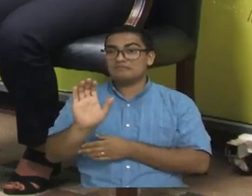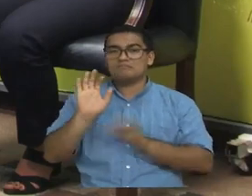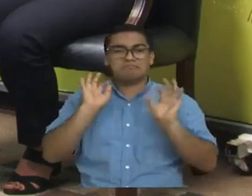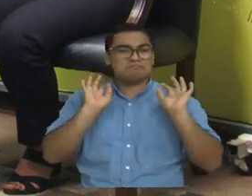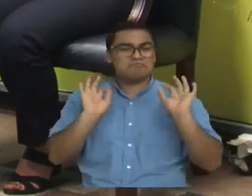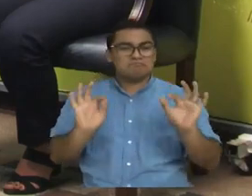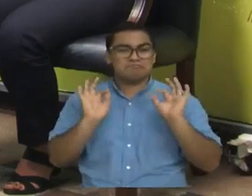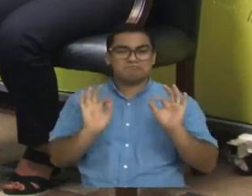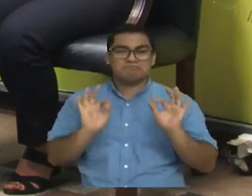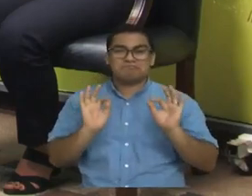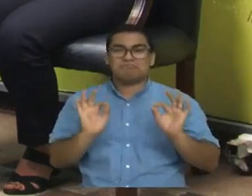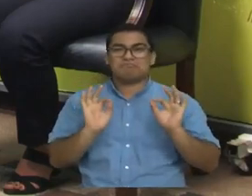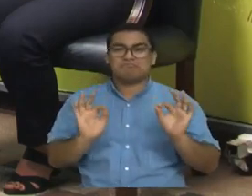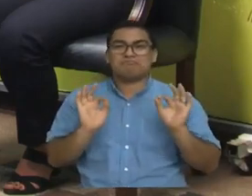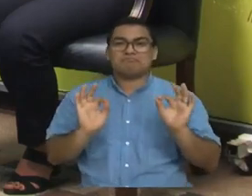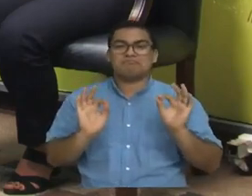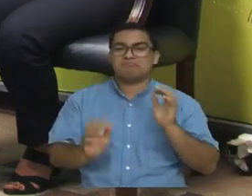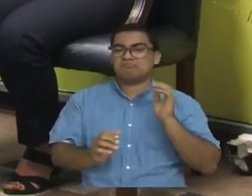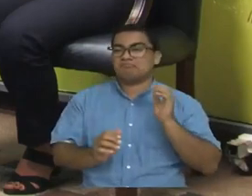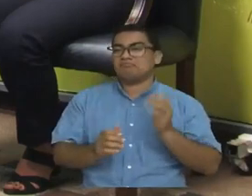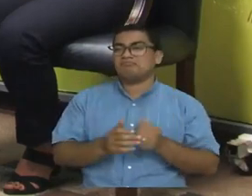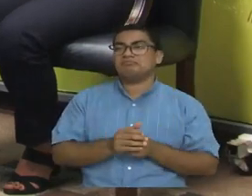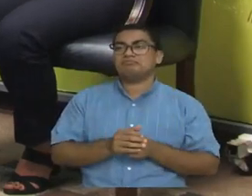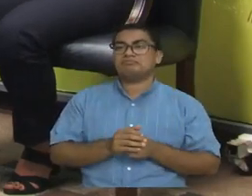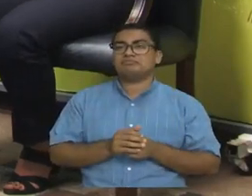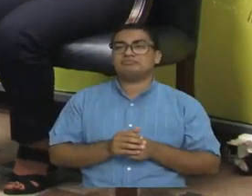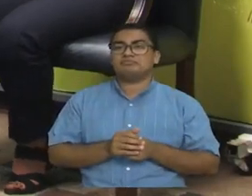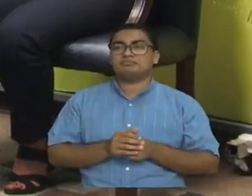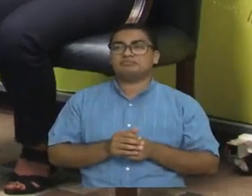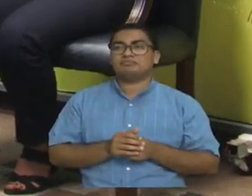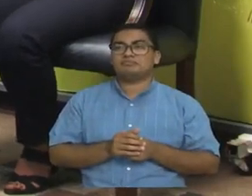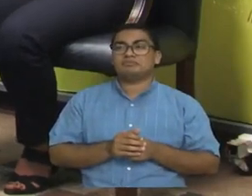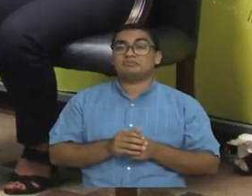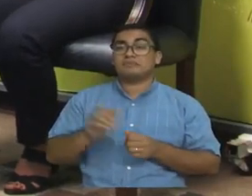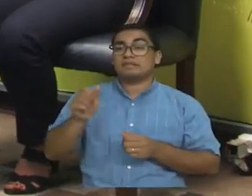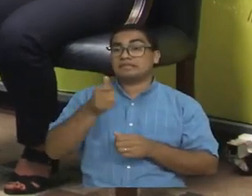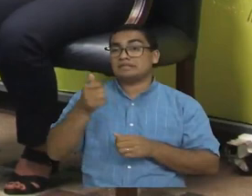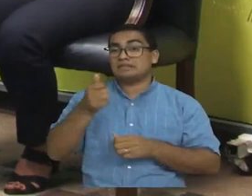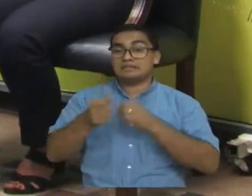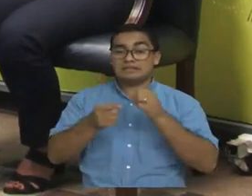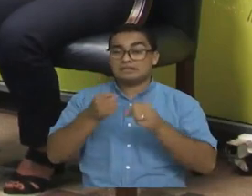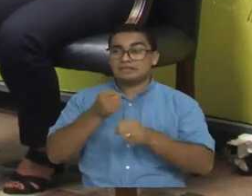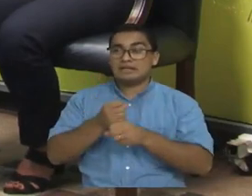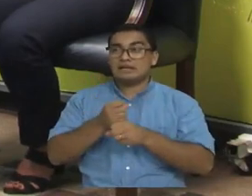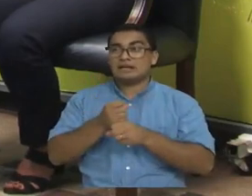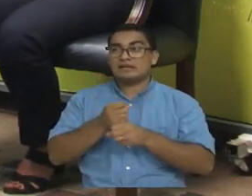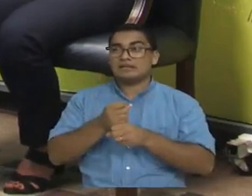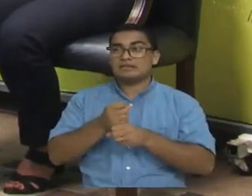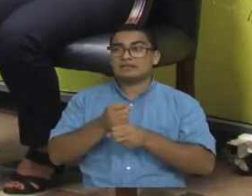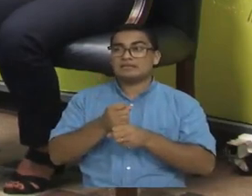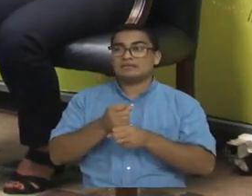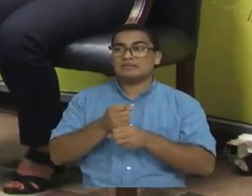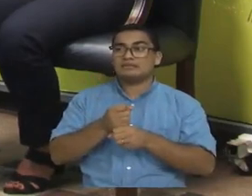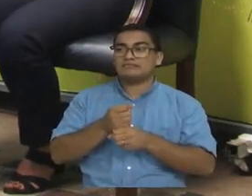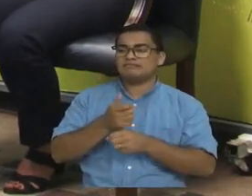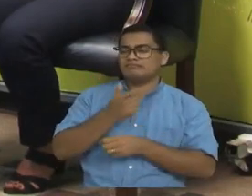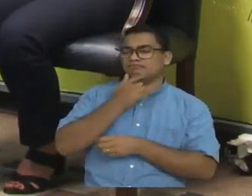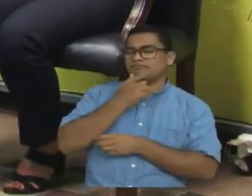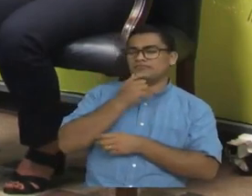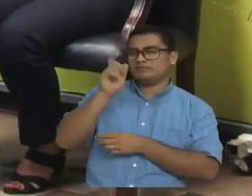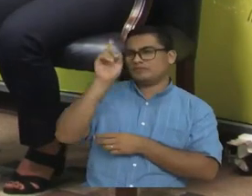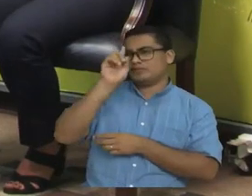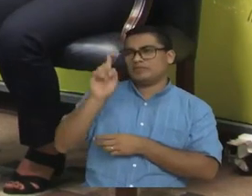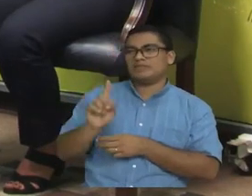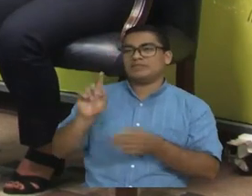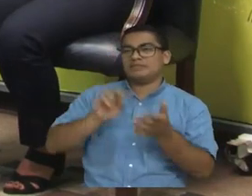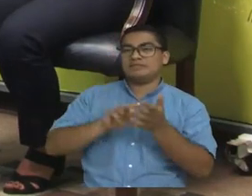perfectamente, no tiene este padecimiento. Mire, antes de los 6 años, como tal, no podemos hacer diagnóstico de dislexia porque se